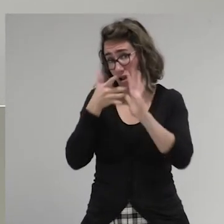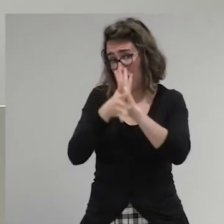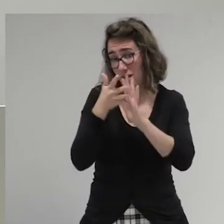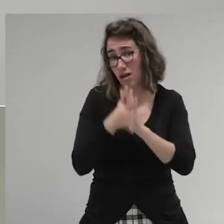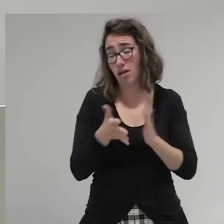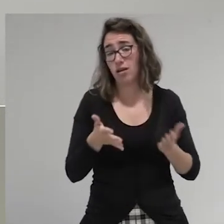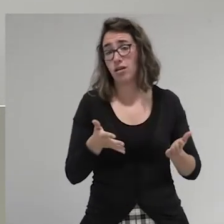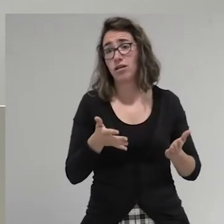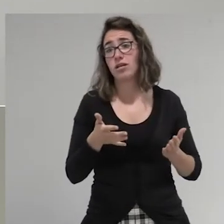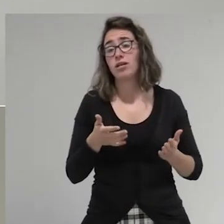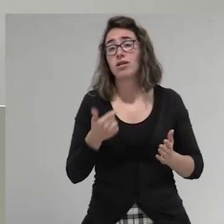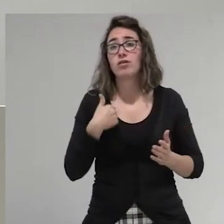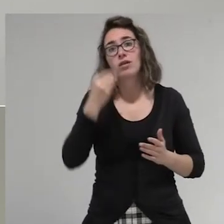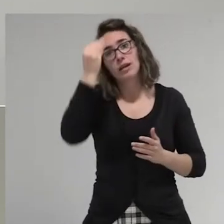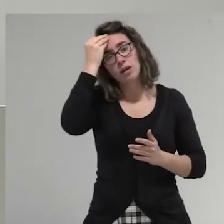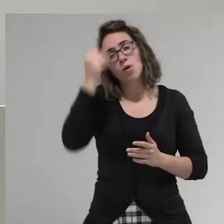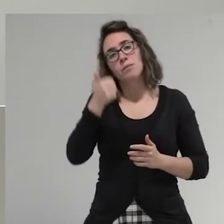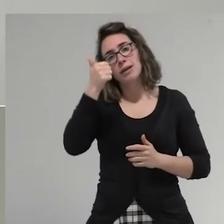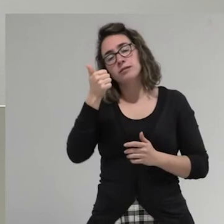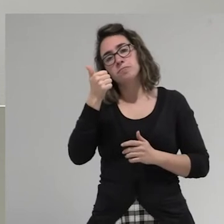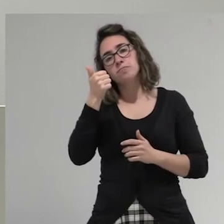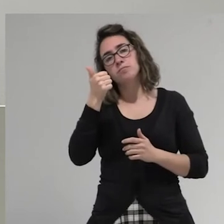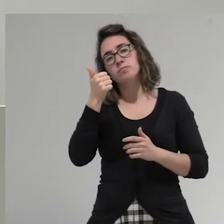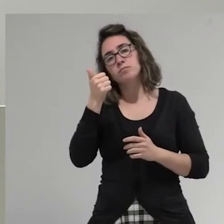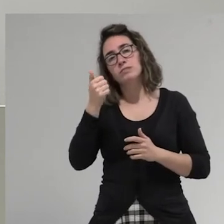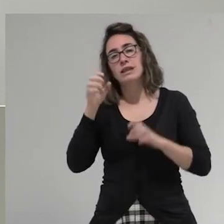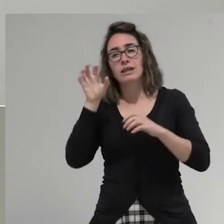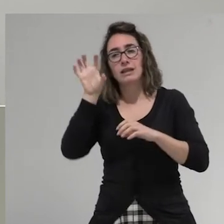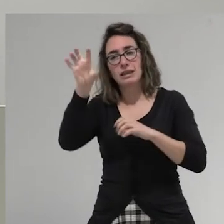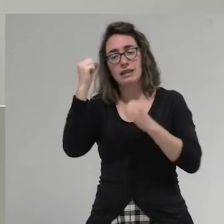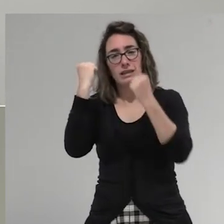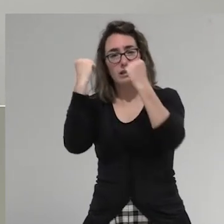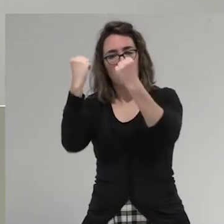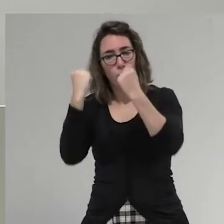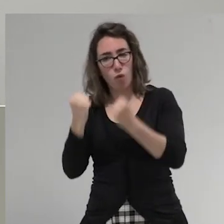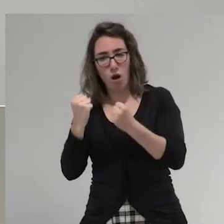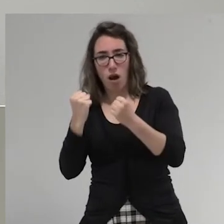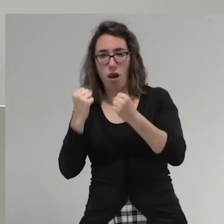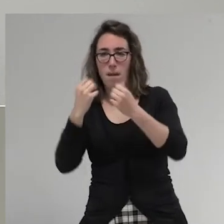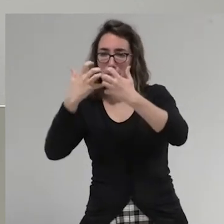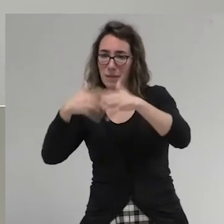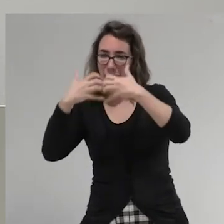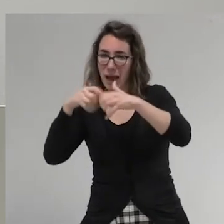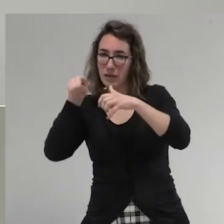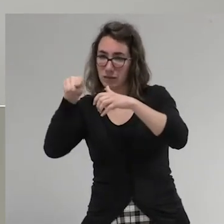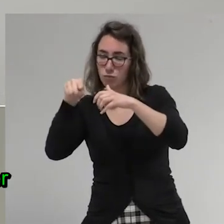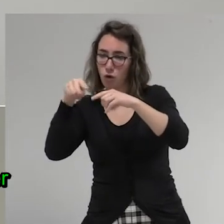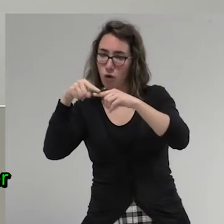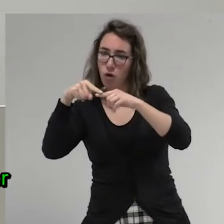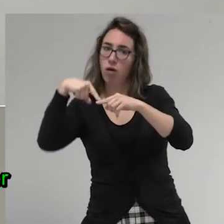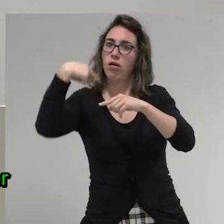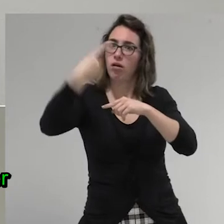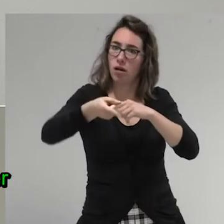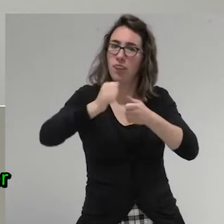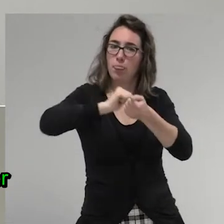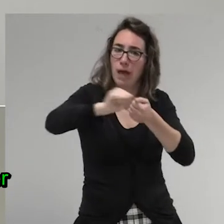creo que en ese sentido es más interesante observar cuáles son los mecanismos institucionales que producen o reproducen ese daño social, pero que